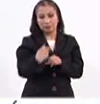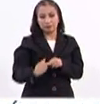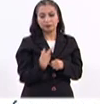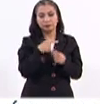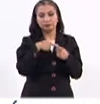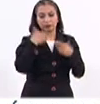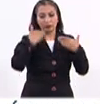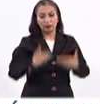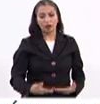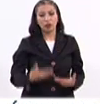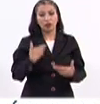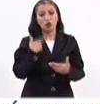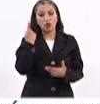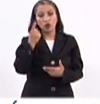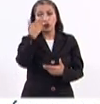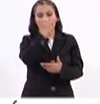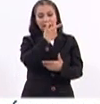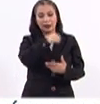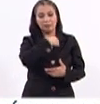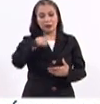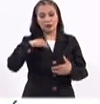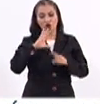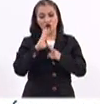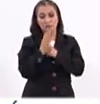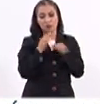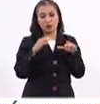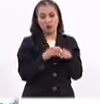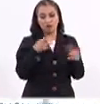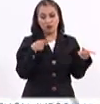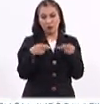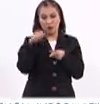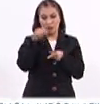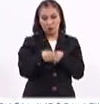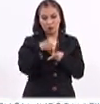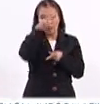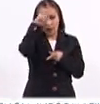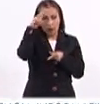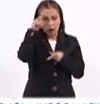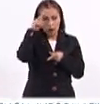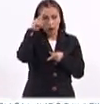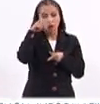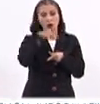pregunta, soy uno de los 7 miembros del comité organizador.